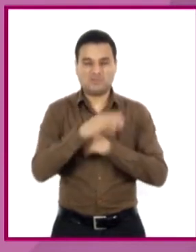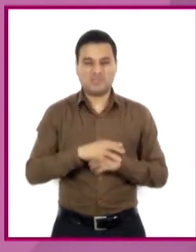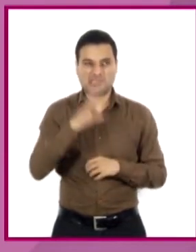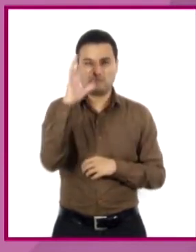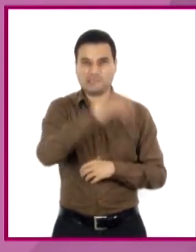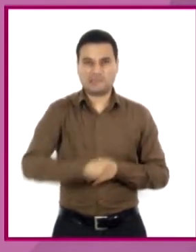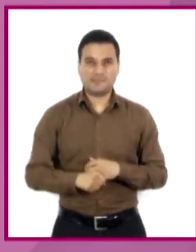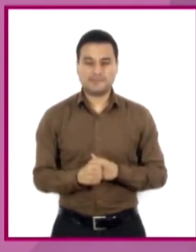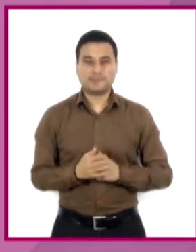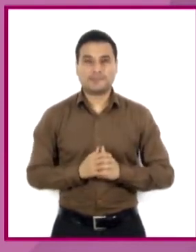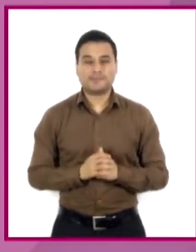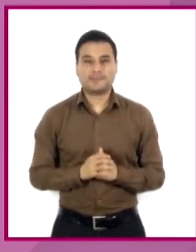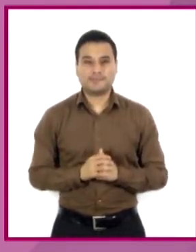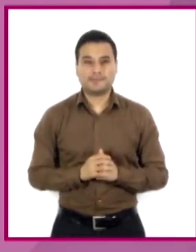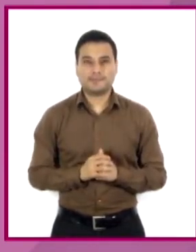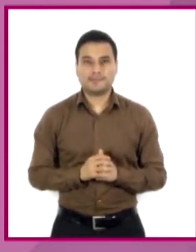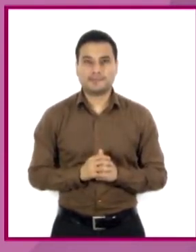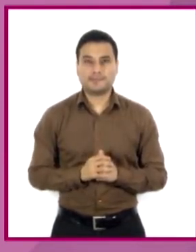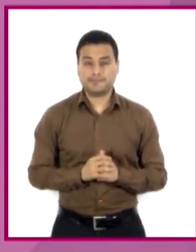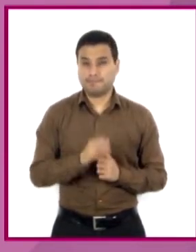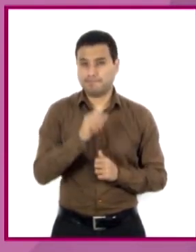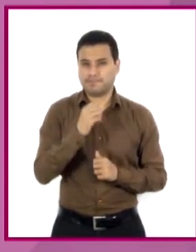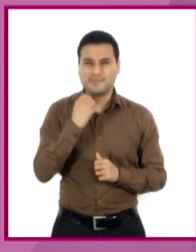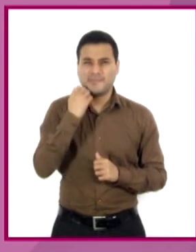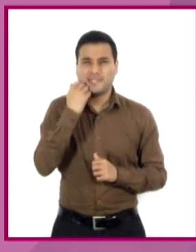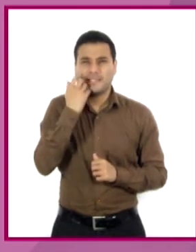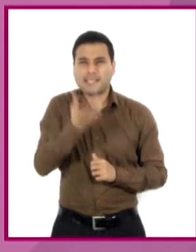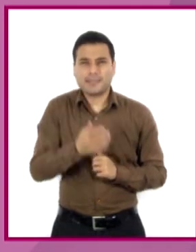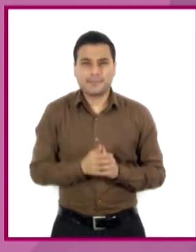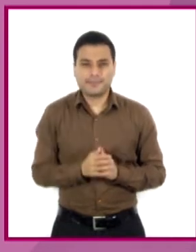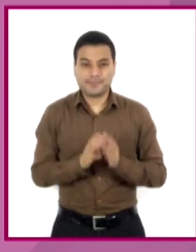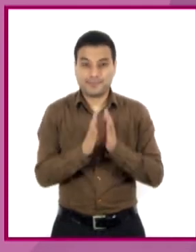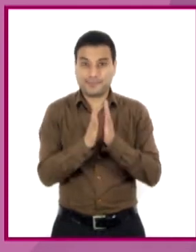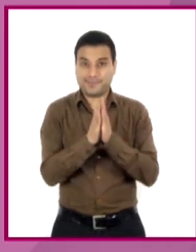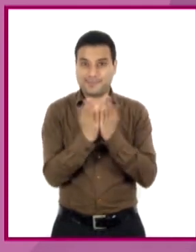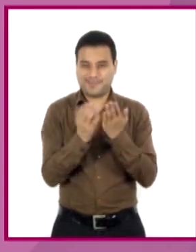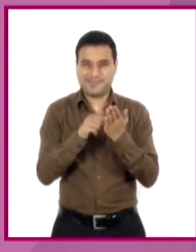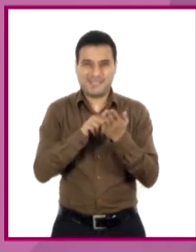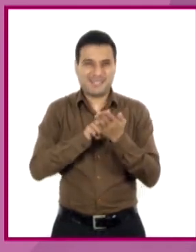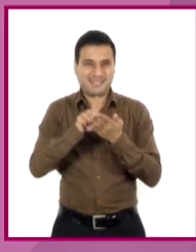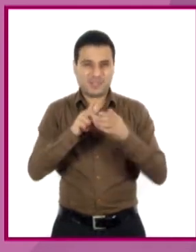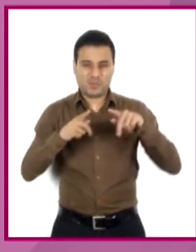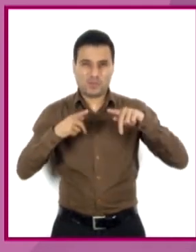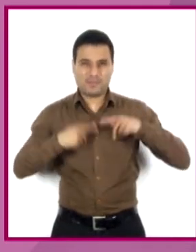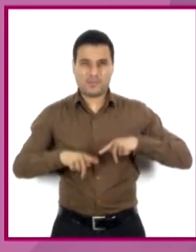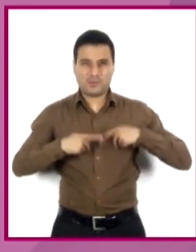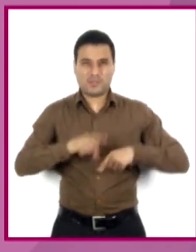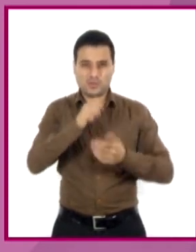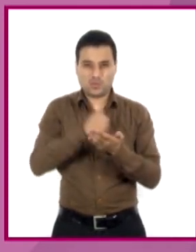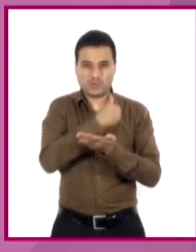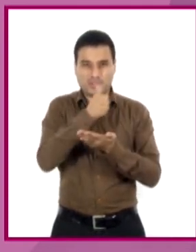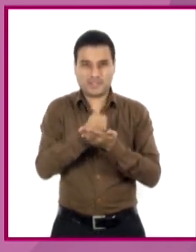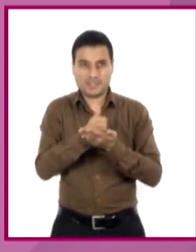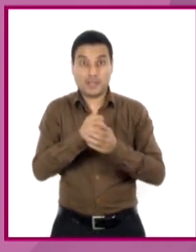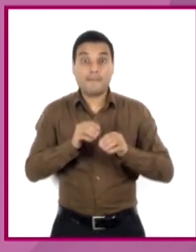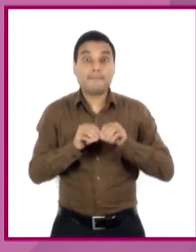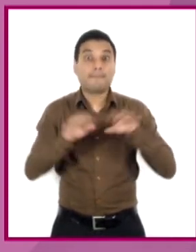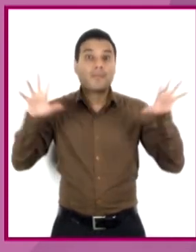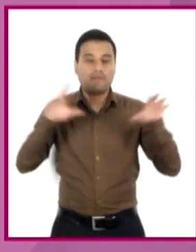americanas. Particularmente querían evitar que el documento de los derechos del hombre y el ciudadano fuera